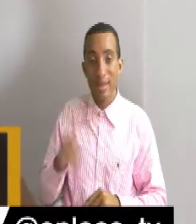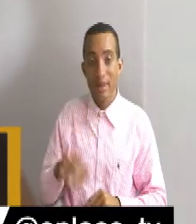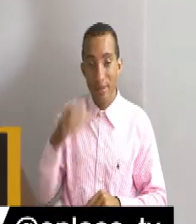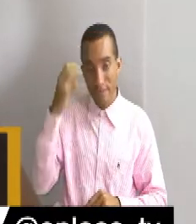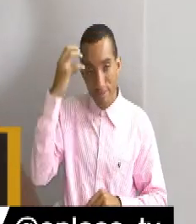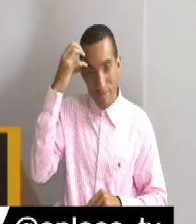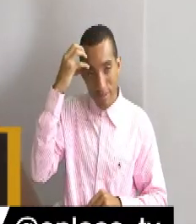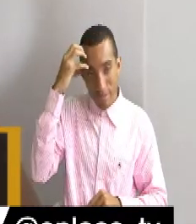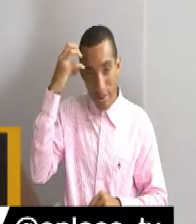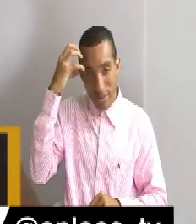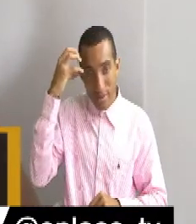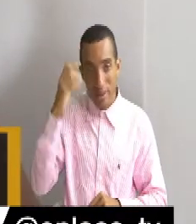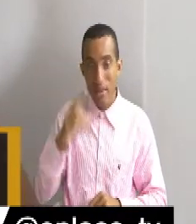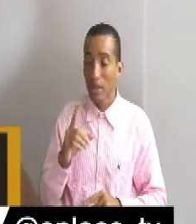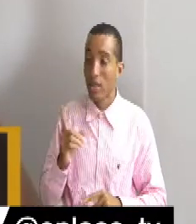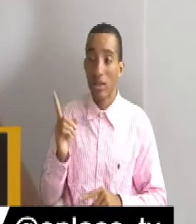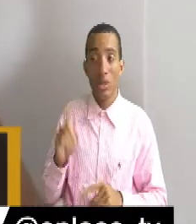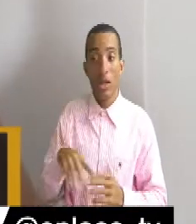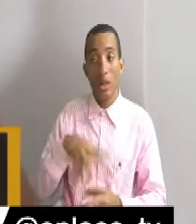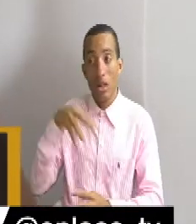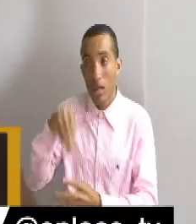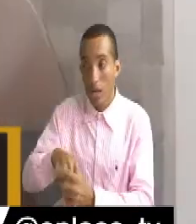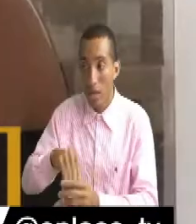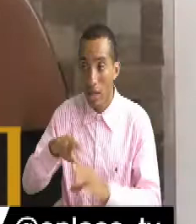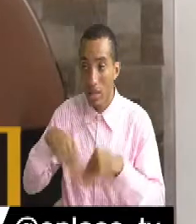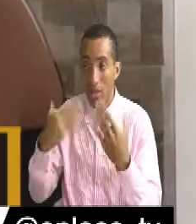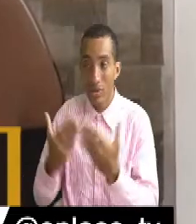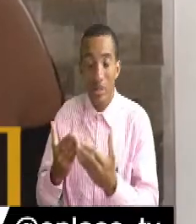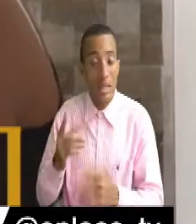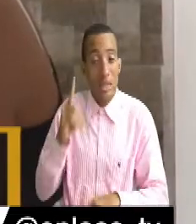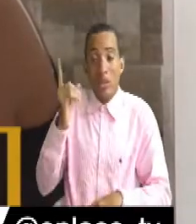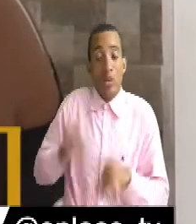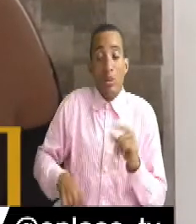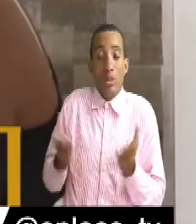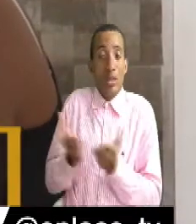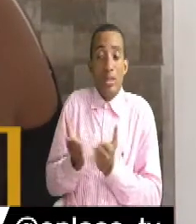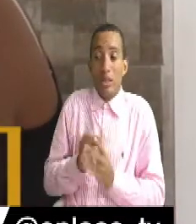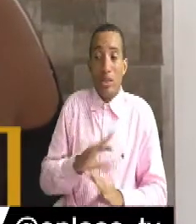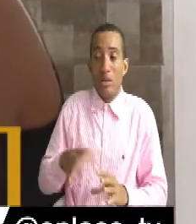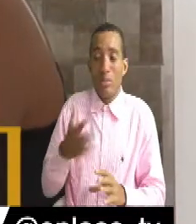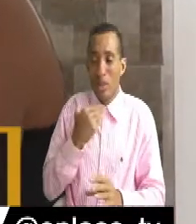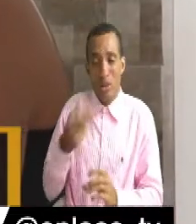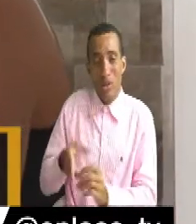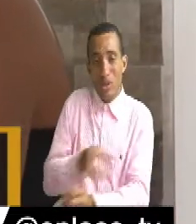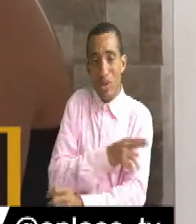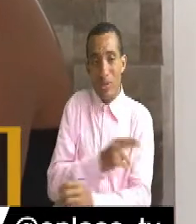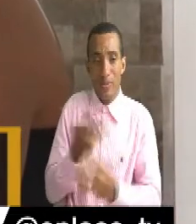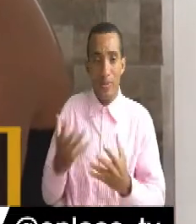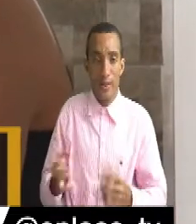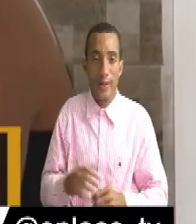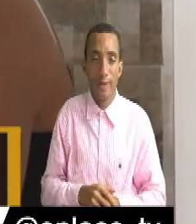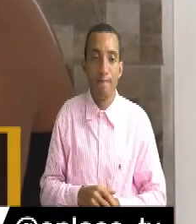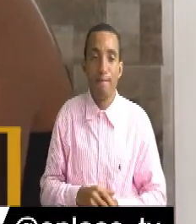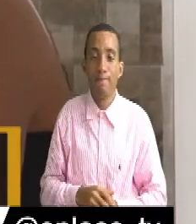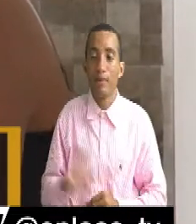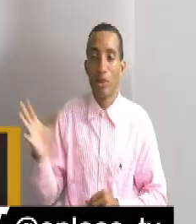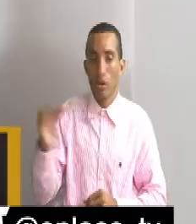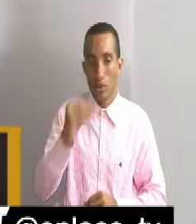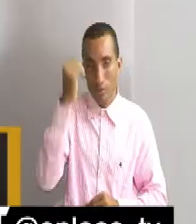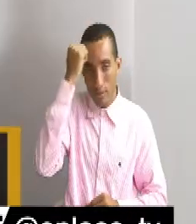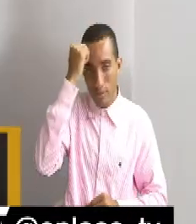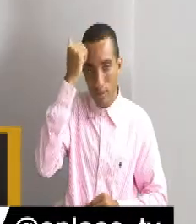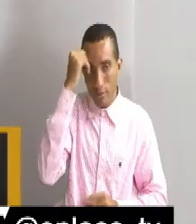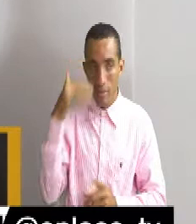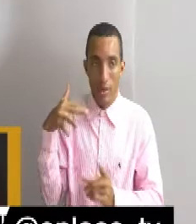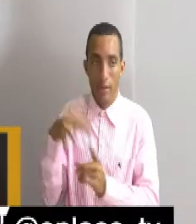él dice que no vuelve a estudiar allá, que lo saquemos. Los docentes del niño afectado al parecer ya tienen conocimiento del caso. Mi hijo